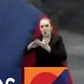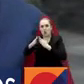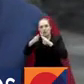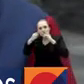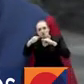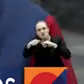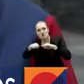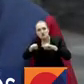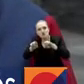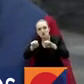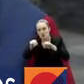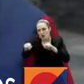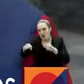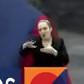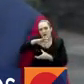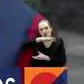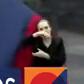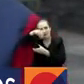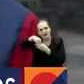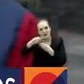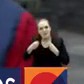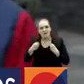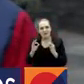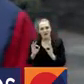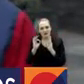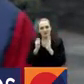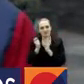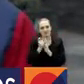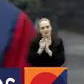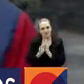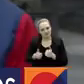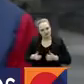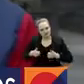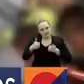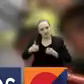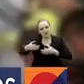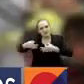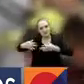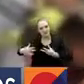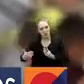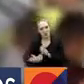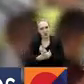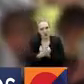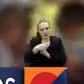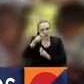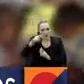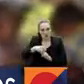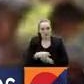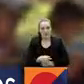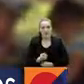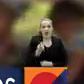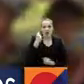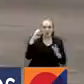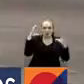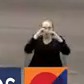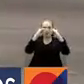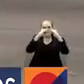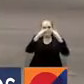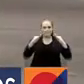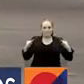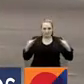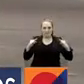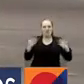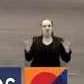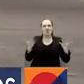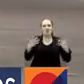sean acogidos en unas condiciones dignas de seguridad. En su primera noche en el Parque Nacional denunciaron abusos